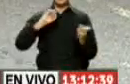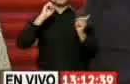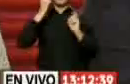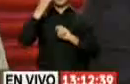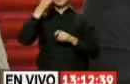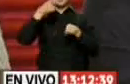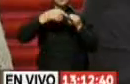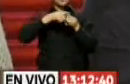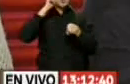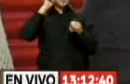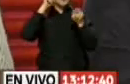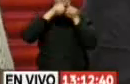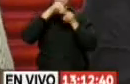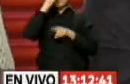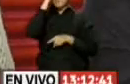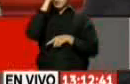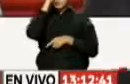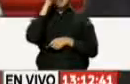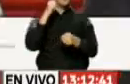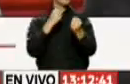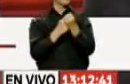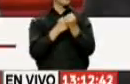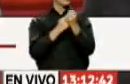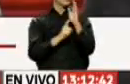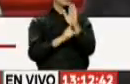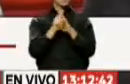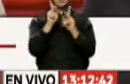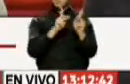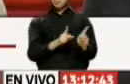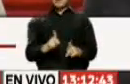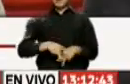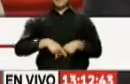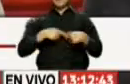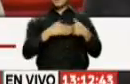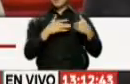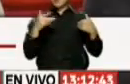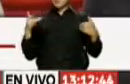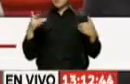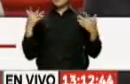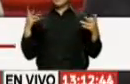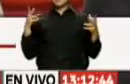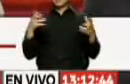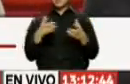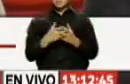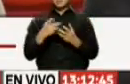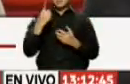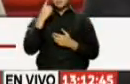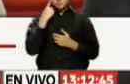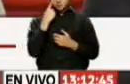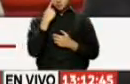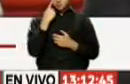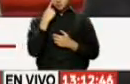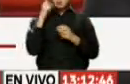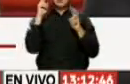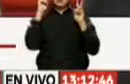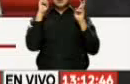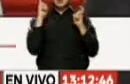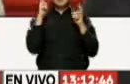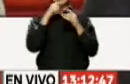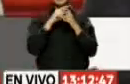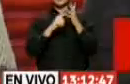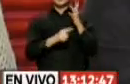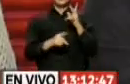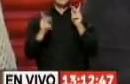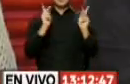París. Apoyemos el desarrollo de los planes de vida a largo plazo, alineados y presupuestados en el marco de los instrumentos